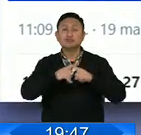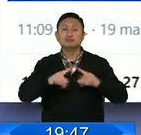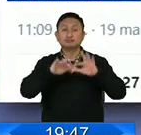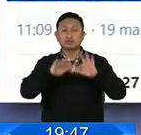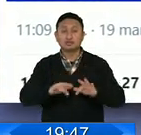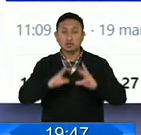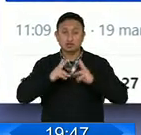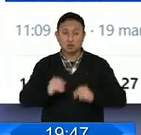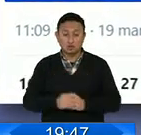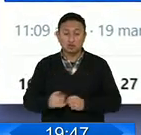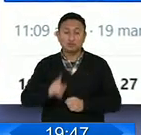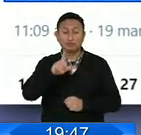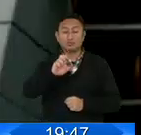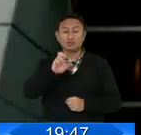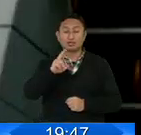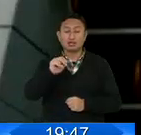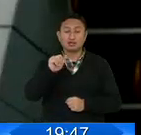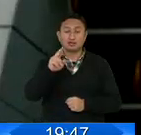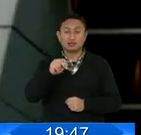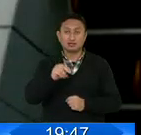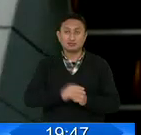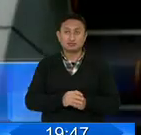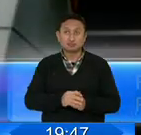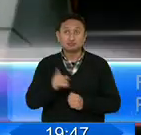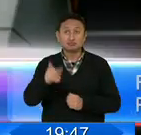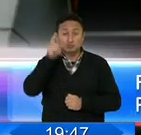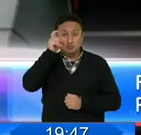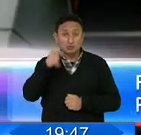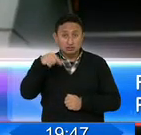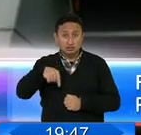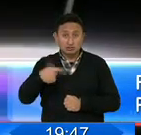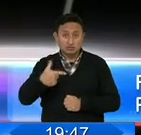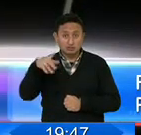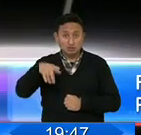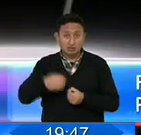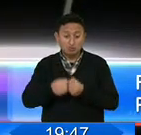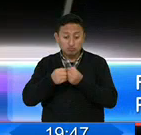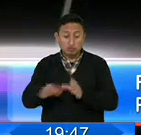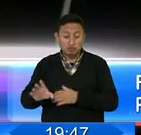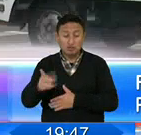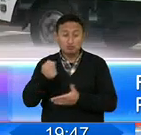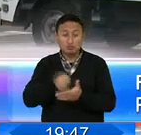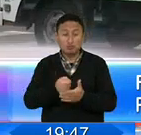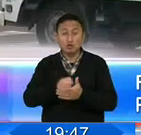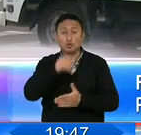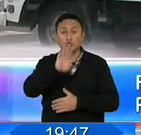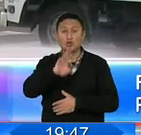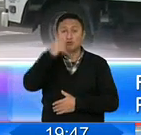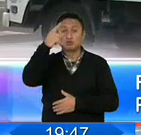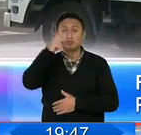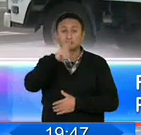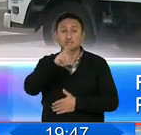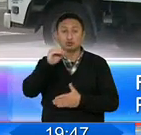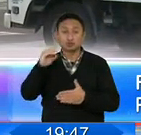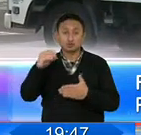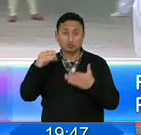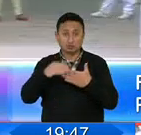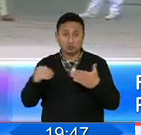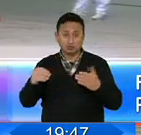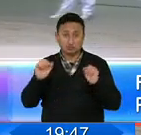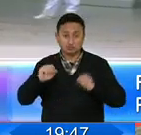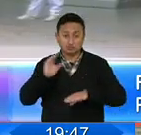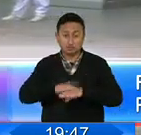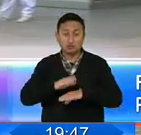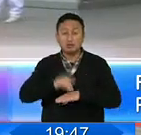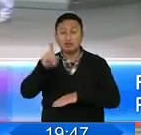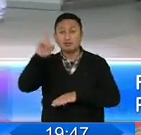Salud del municipio, Lenín M. Según la Fiscalía, el perjuicio para el Estado en la adquisición de los test es de $4.200.000. Esto debido a que la